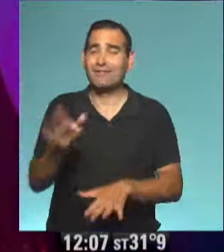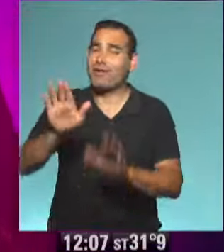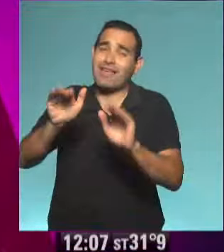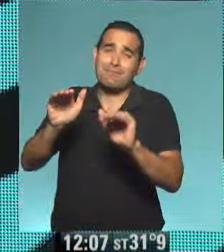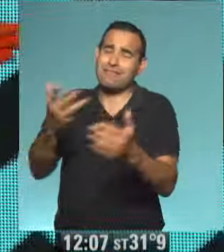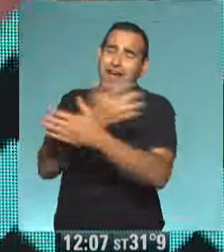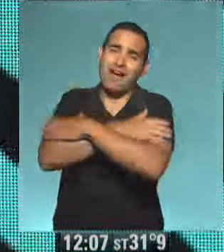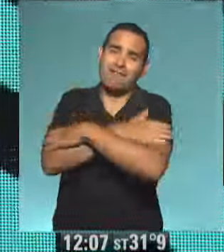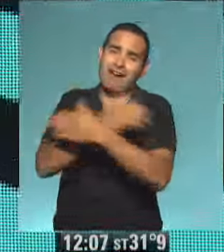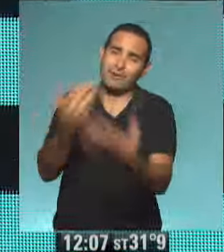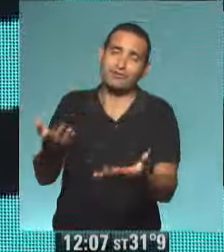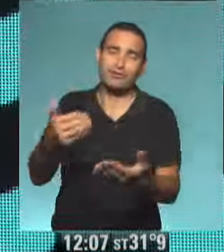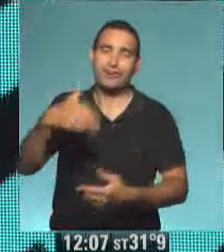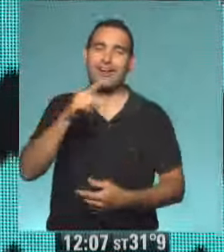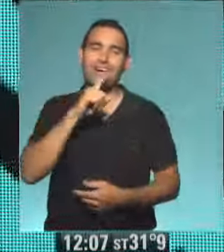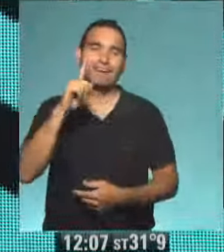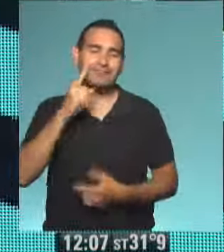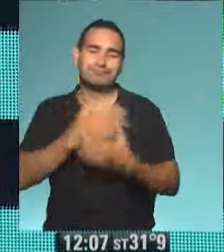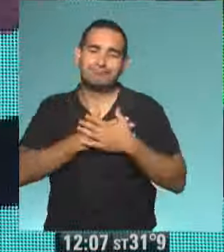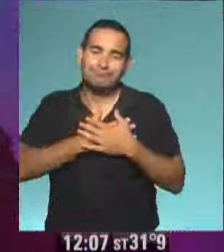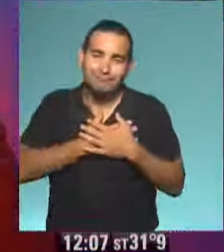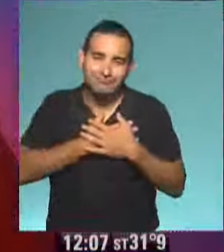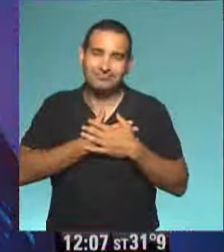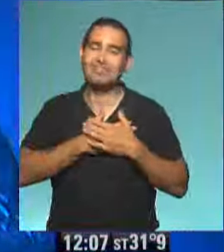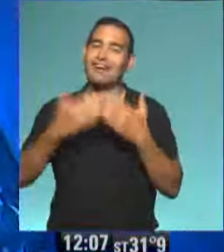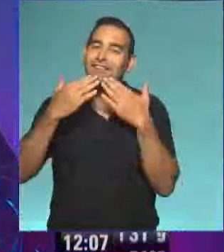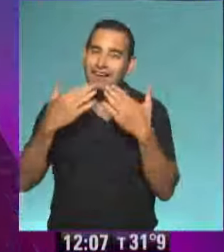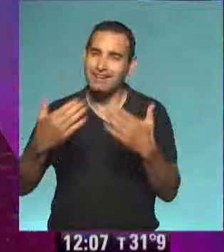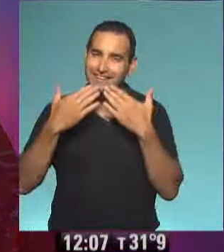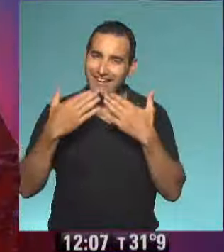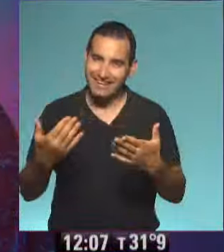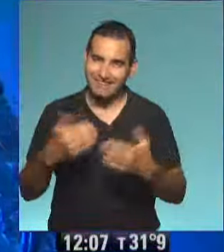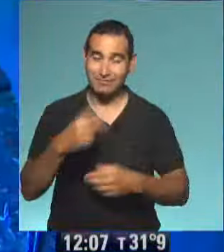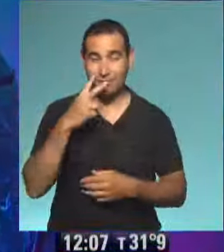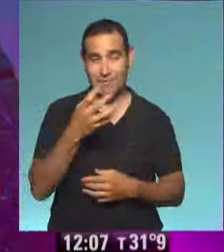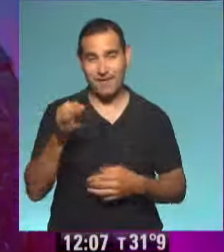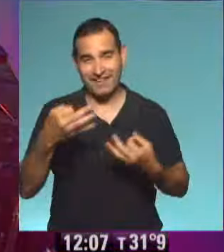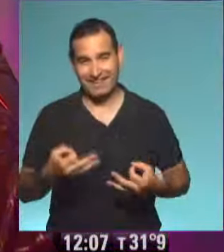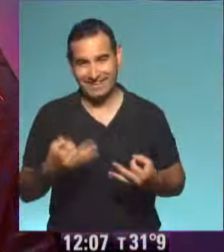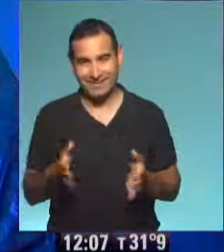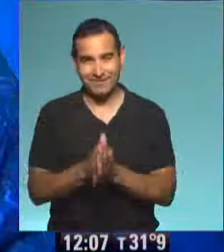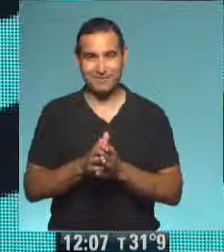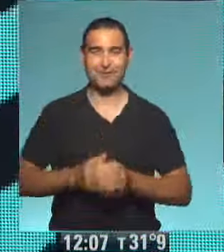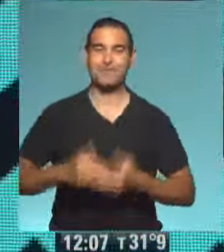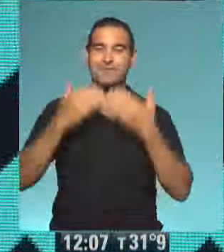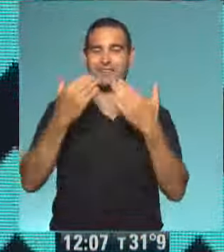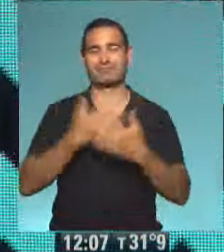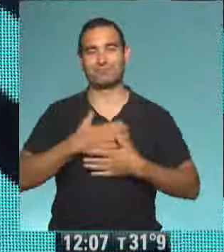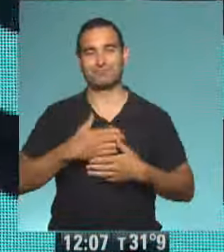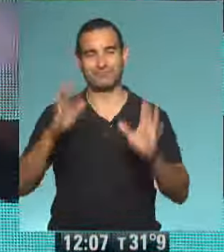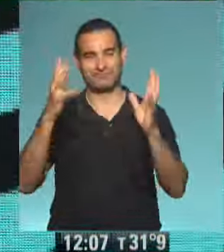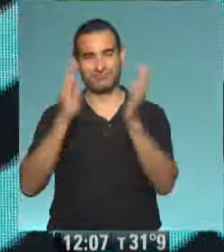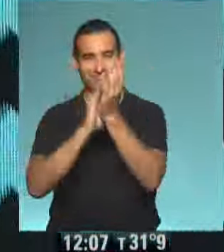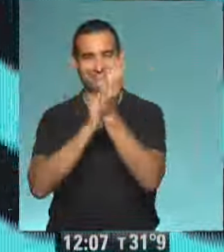un abrazo a distancia, Nati, te queremos mucho. Estoy muy contenta. Gracias por este 2020. ¡Maravilloso! ¡Un aplauso!